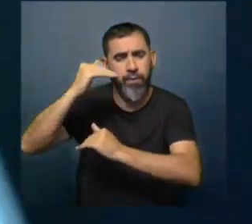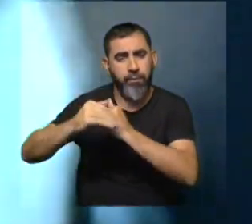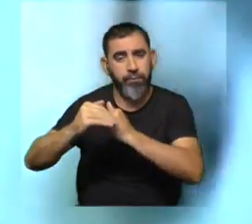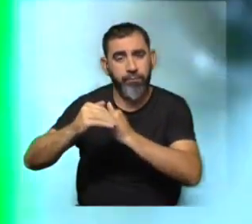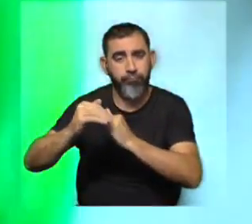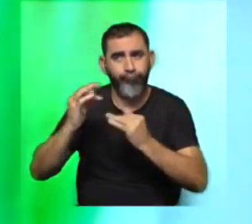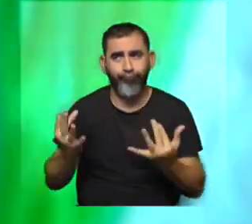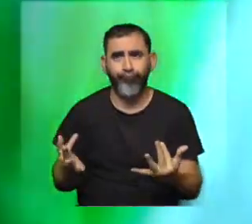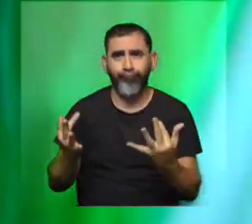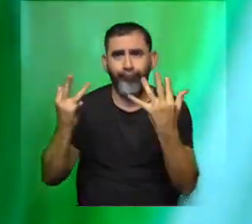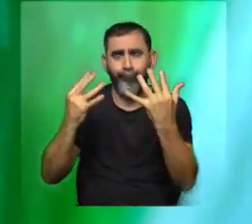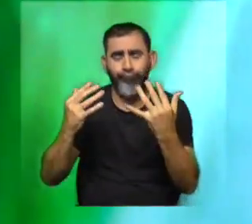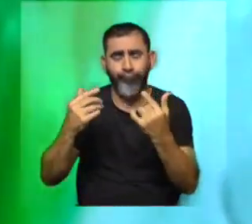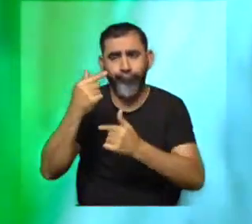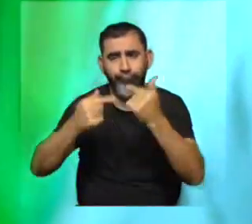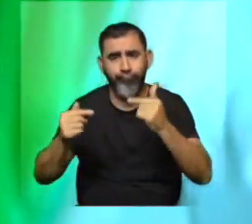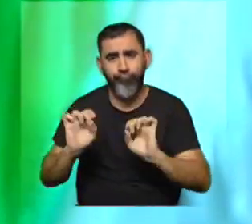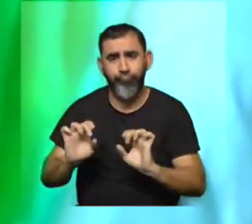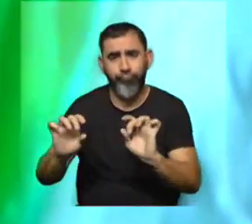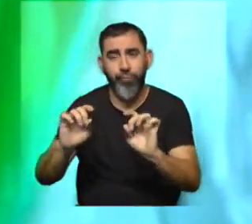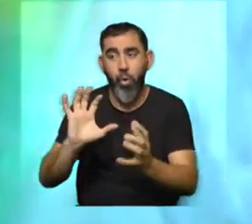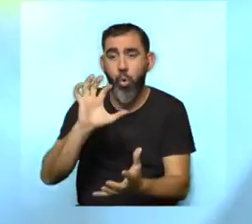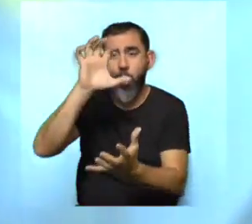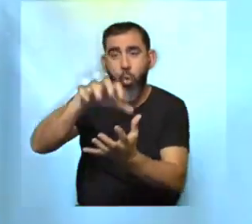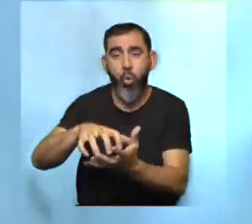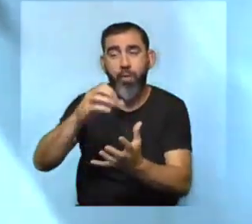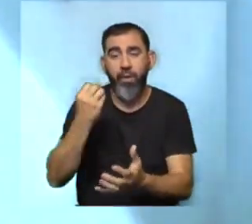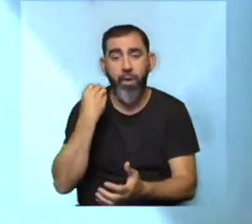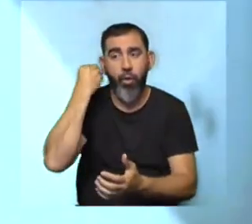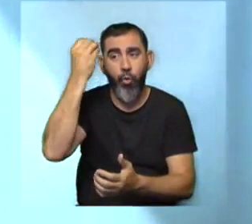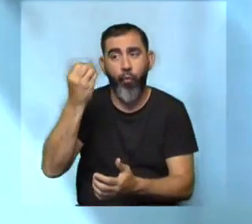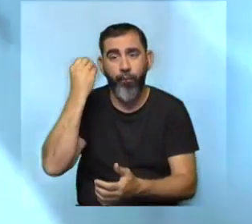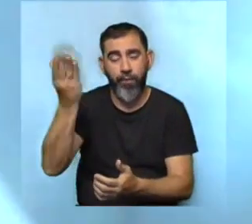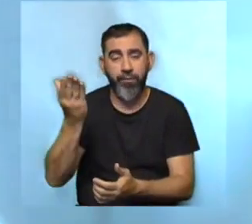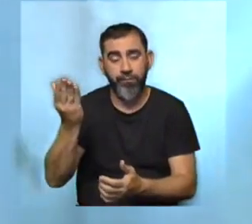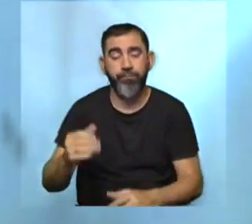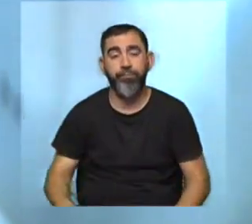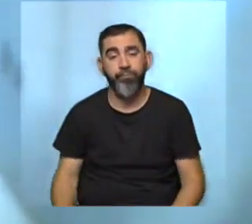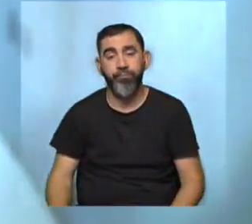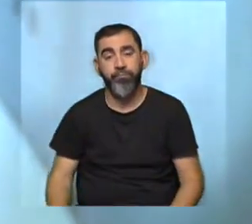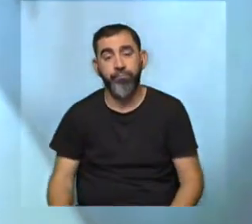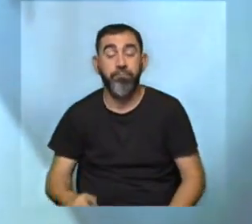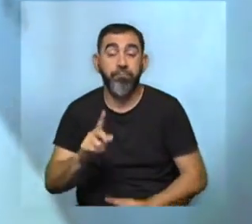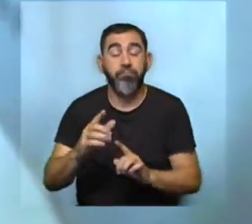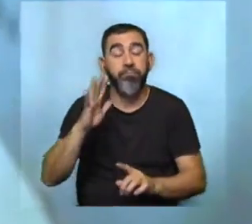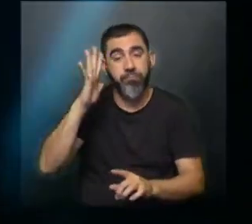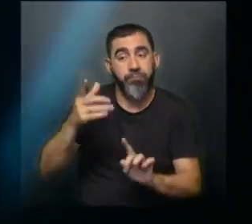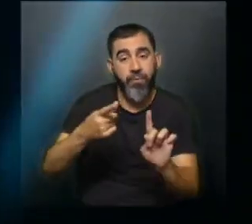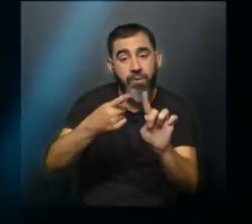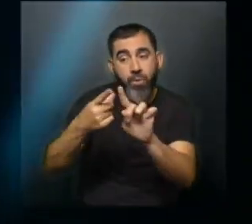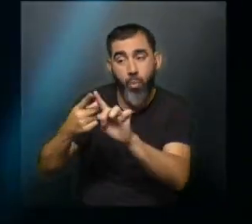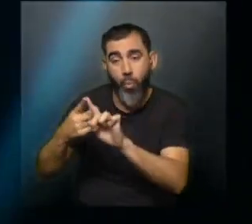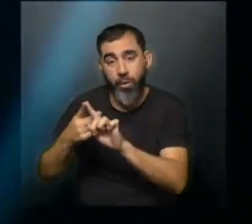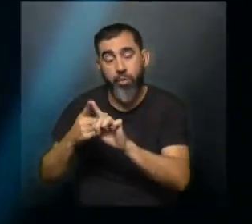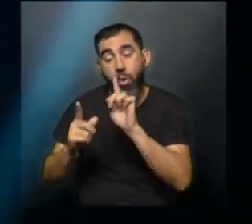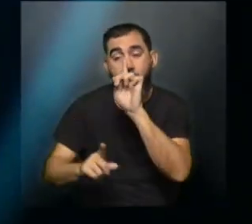los hidrocarburos fundamentalmente, sea la sede de una conferencia donde, entre otras cosas, uno espera acuerdos o principios